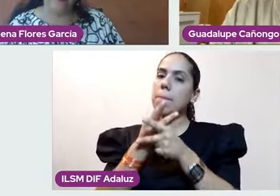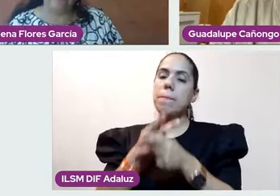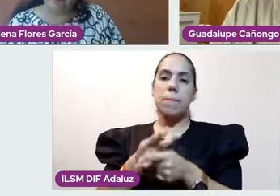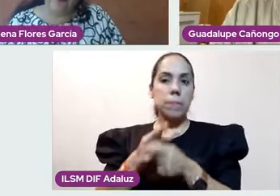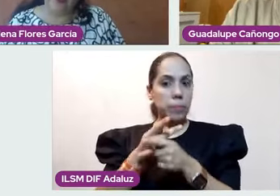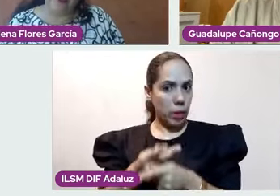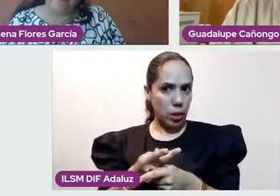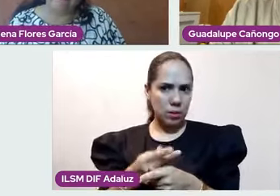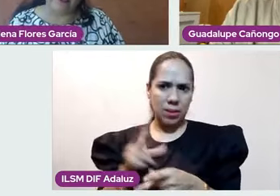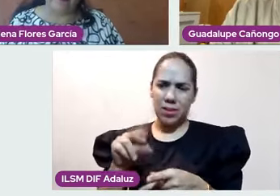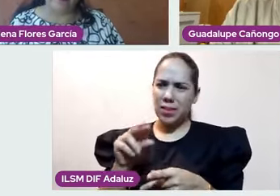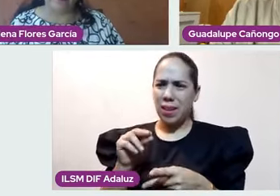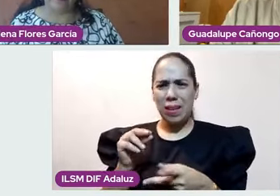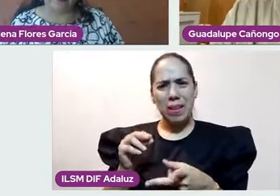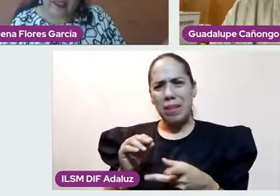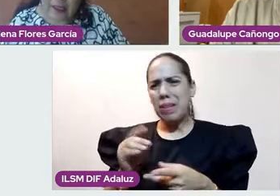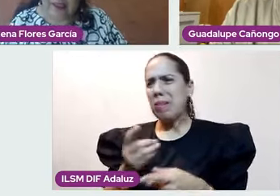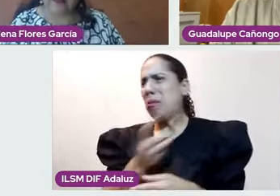o no,